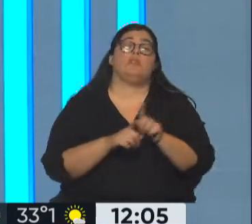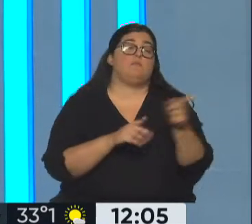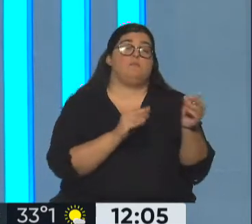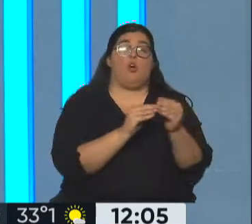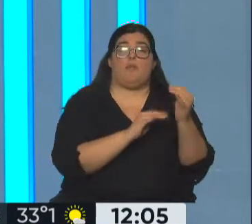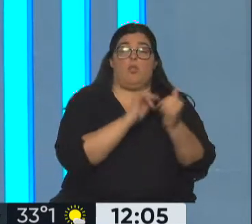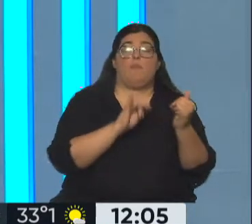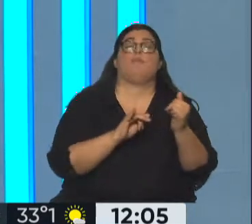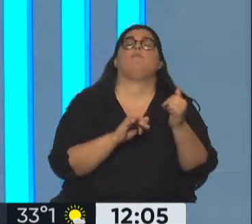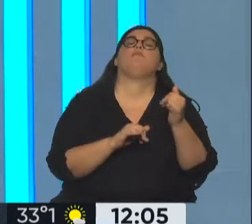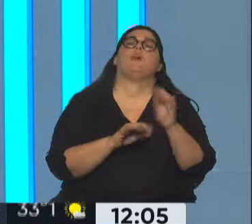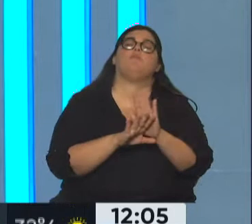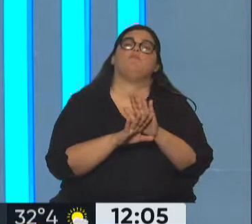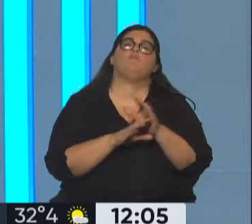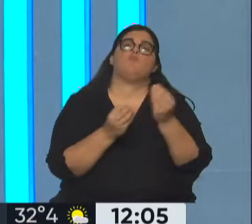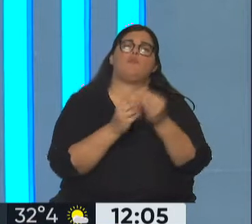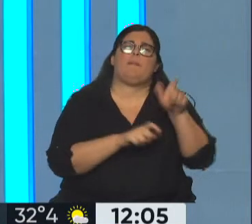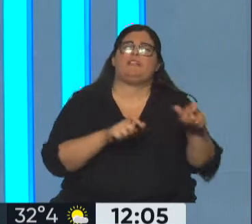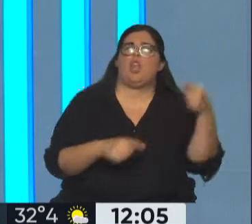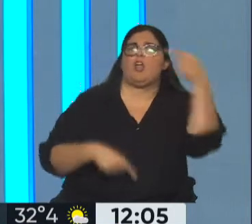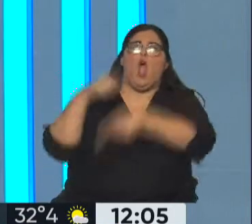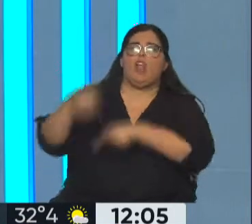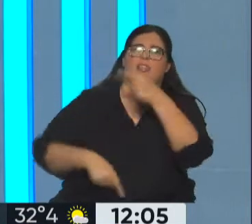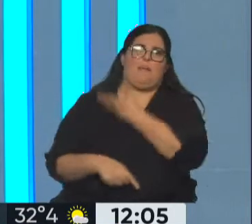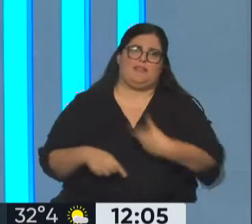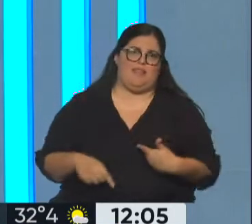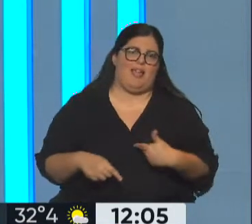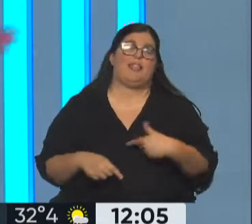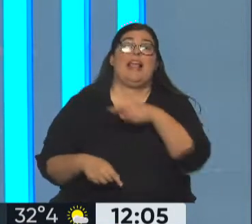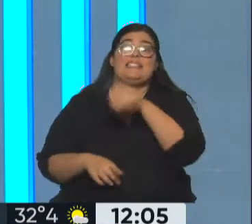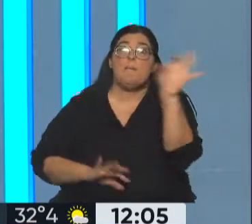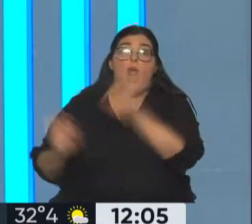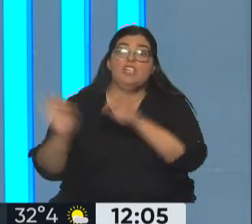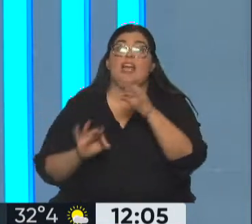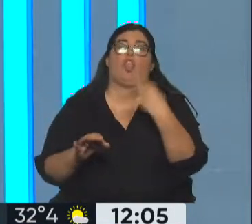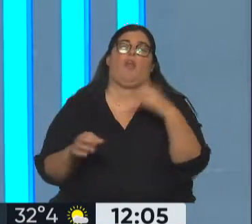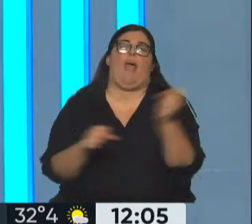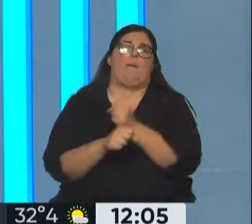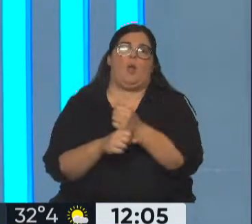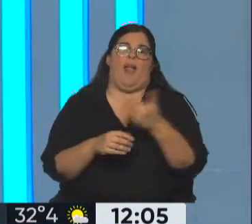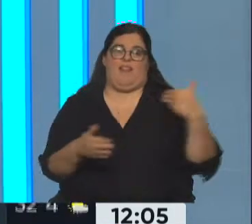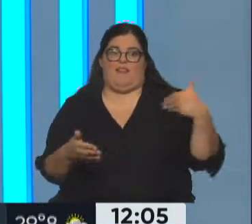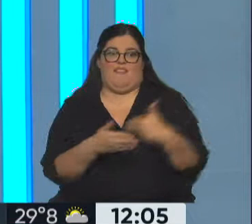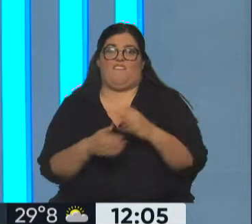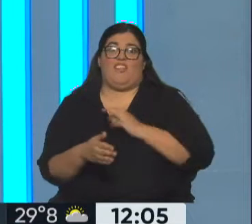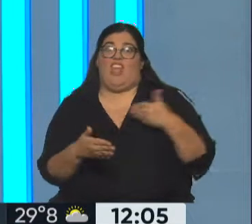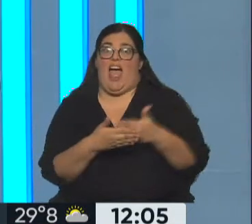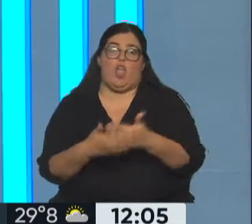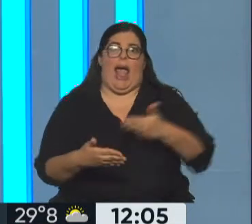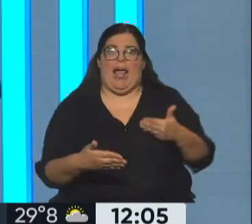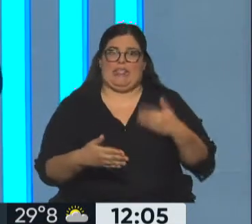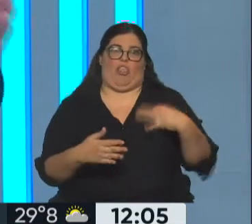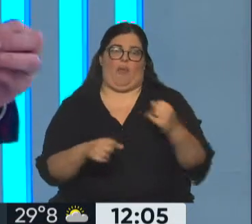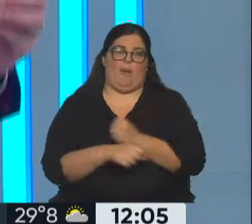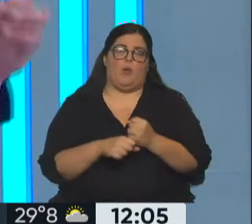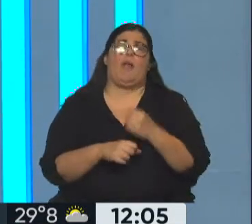varias manifestaciones en contra. Un proyecto que debe ser aprobado antes de fin de año para poder implementarlo en 2024, el